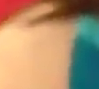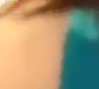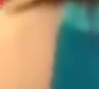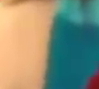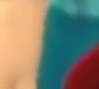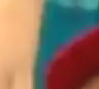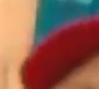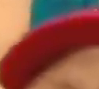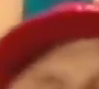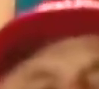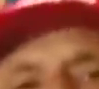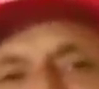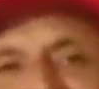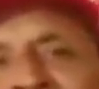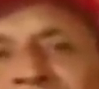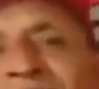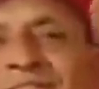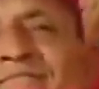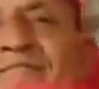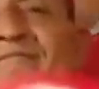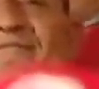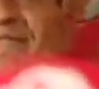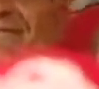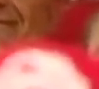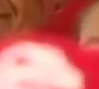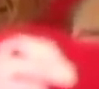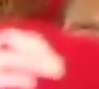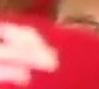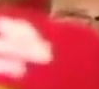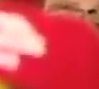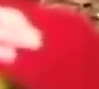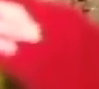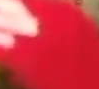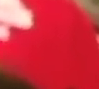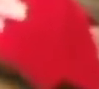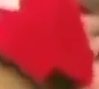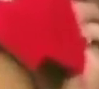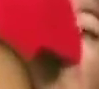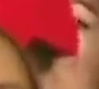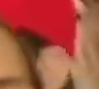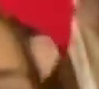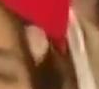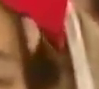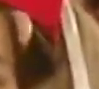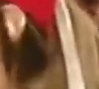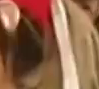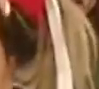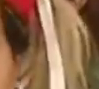Caracas también el Paseo más bonito navegando por el